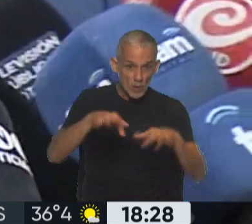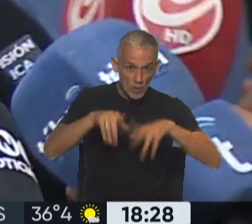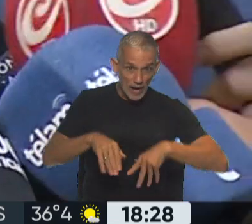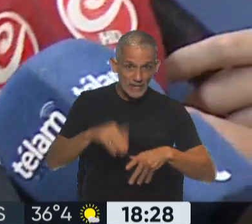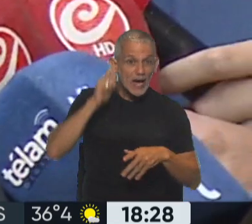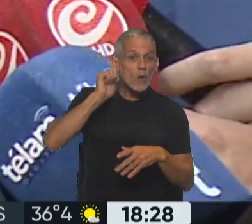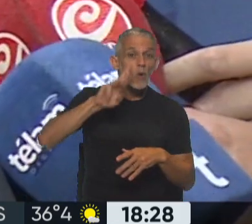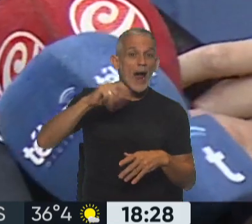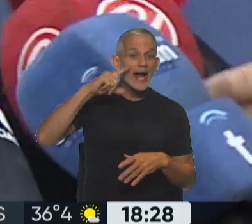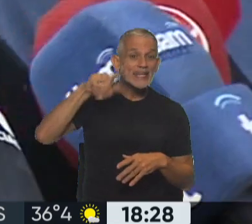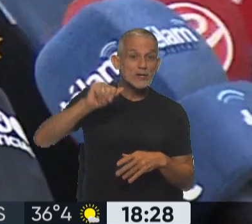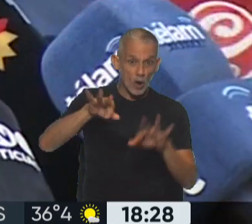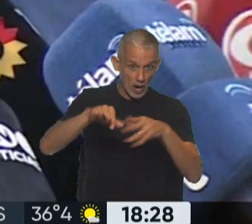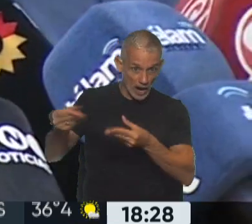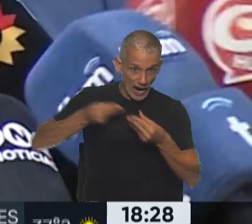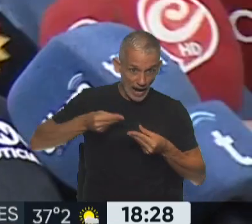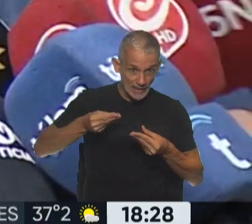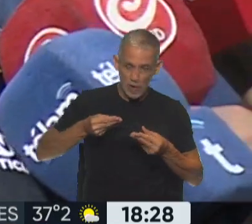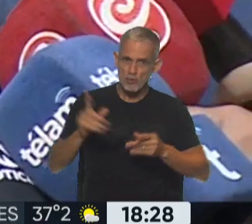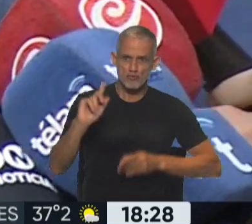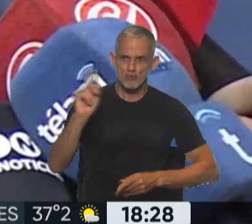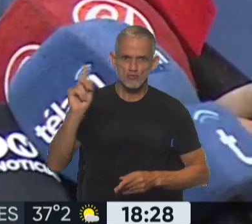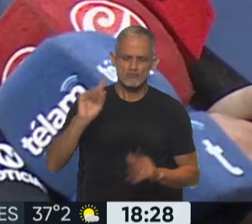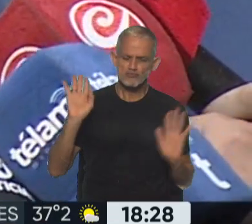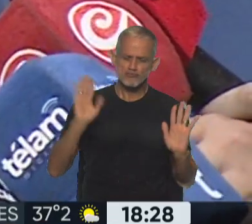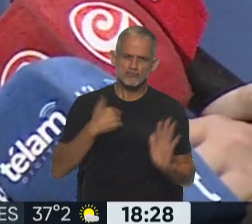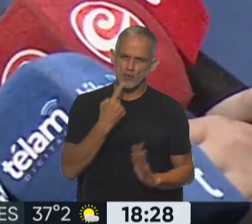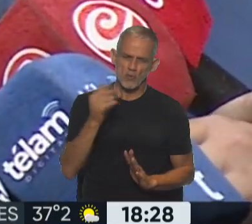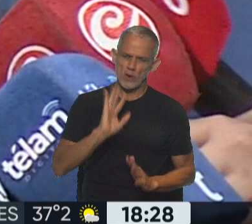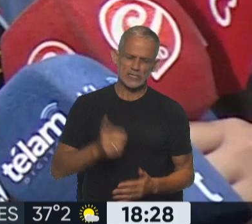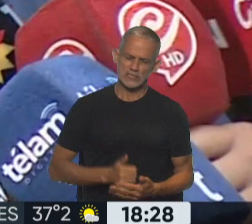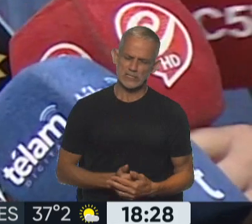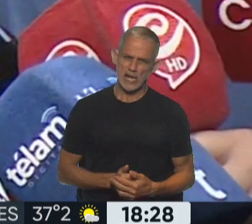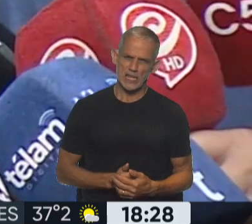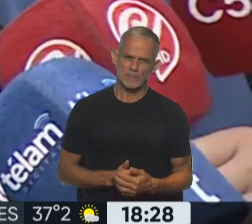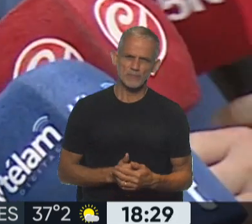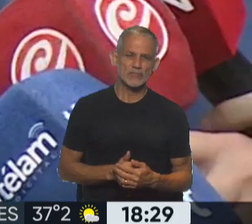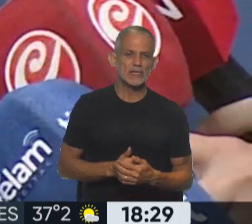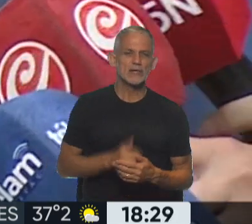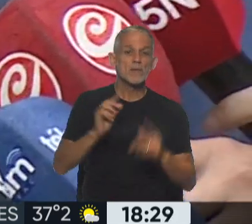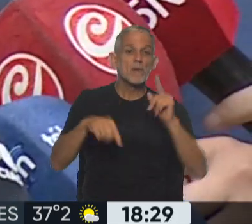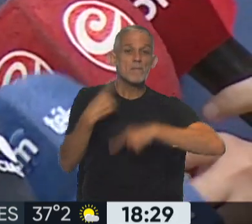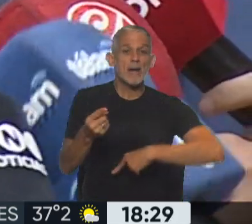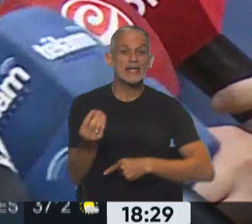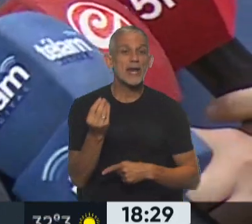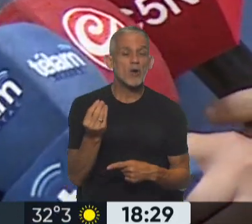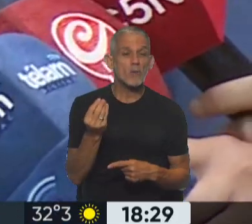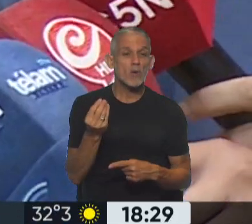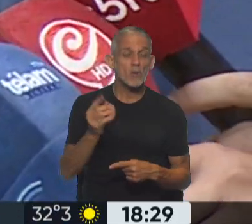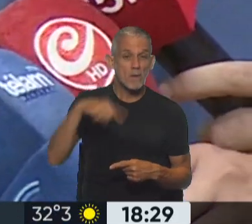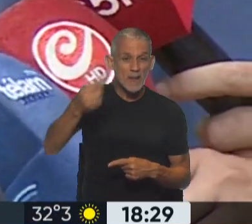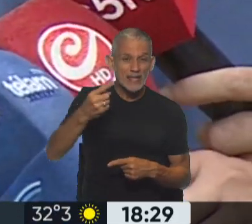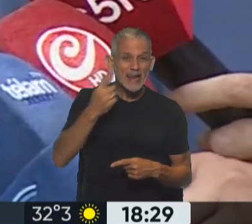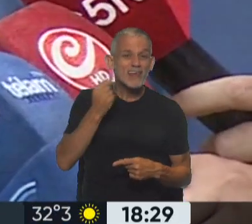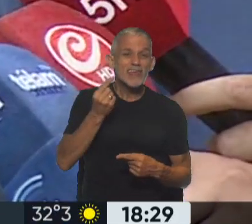Guarino? ¿Recibieron una carta de parte de él? No, sin palabra eso. ¿Cómo esperan que va a ser el día de mañana? ¿Cómo esperan que va a ser el